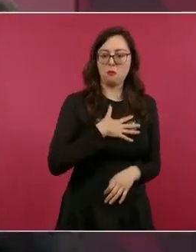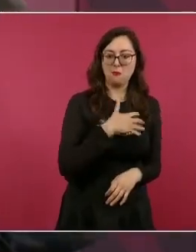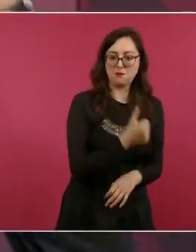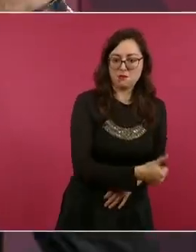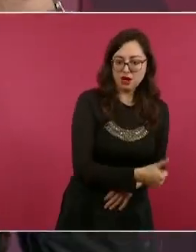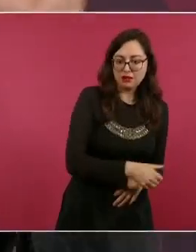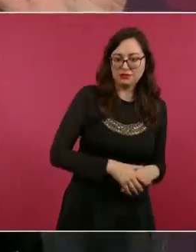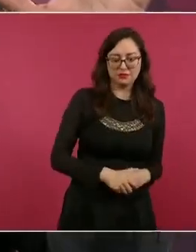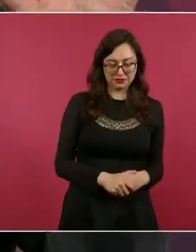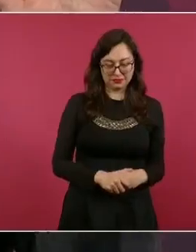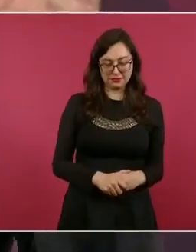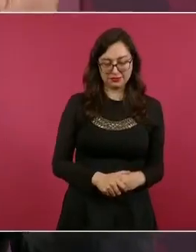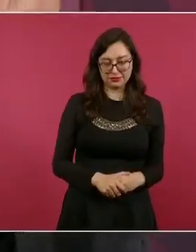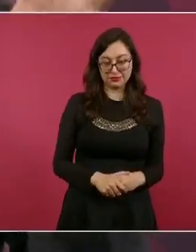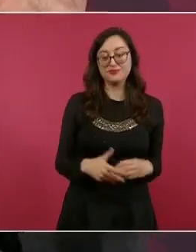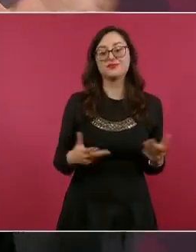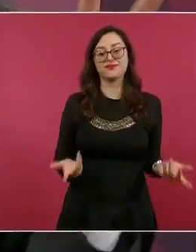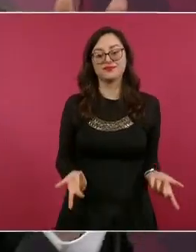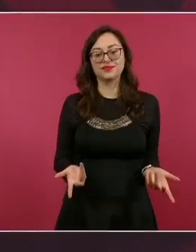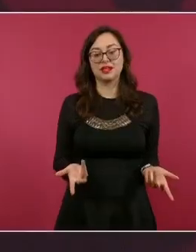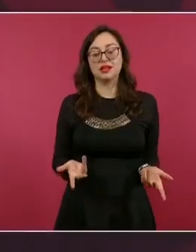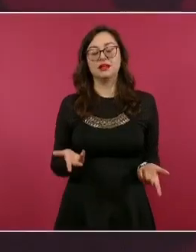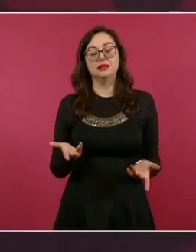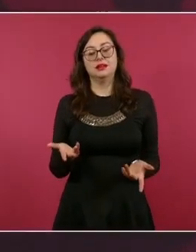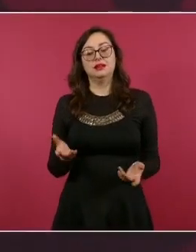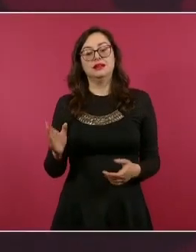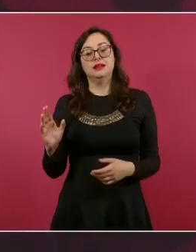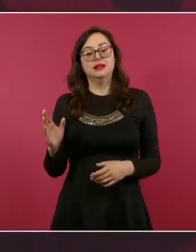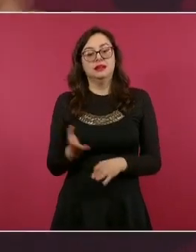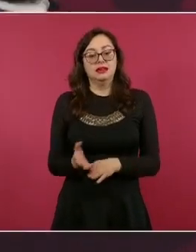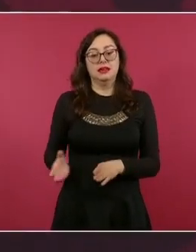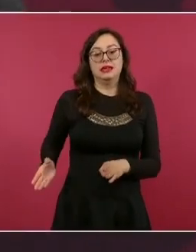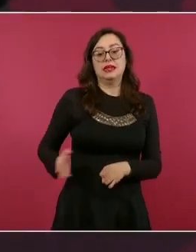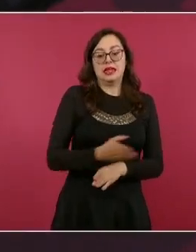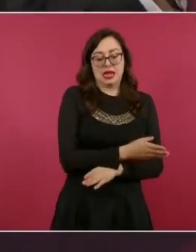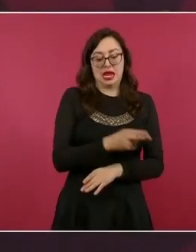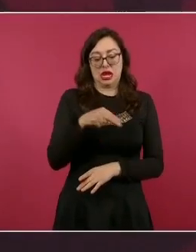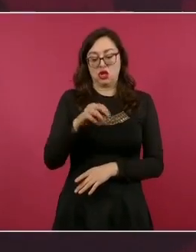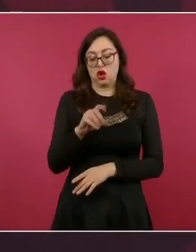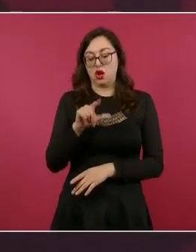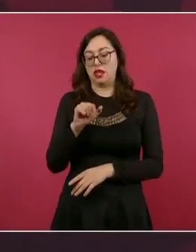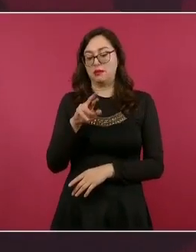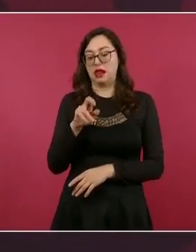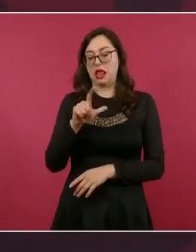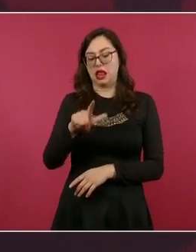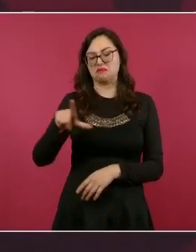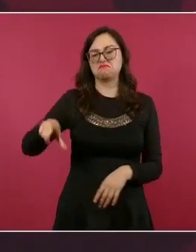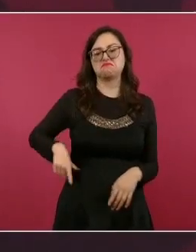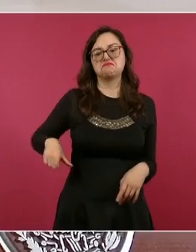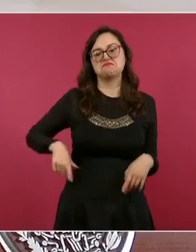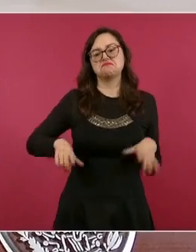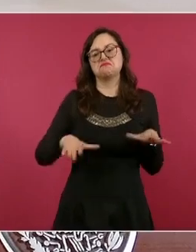a diferencia del modelo neoliberal, que quiere dejar todo al mercado,